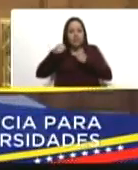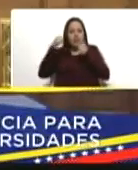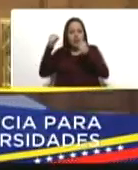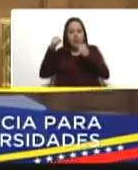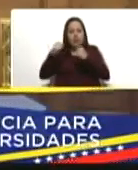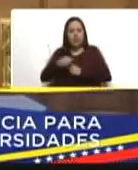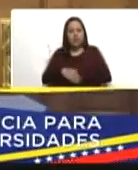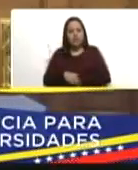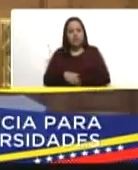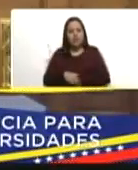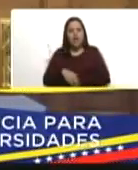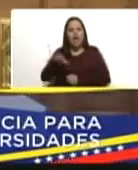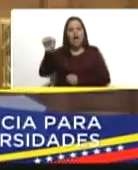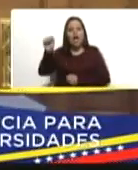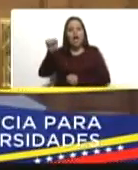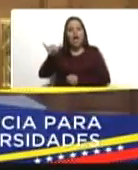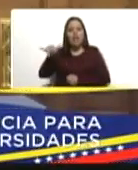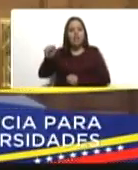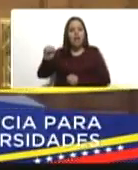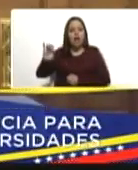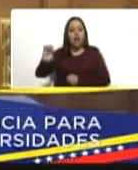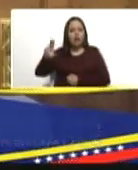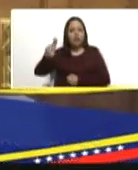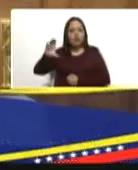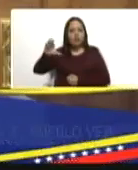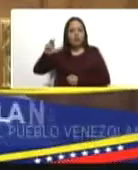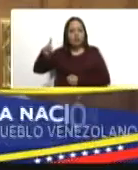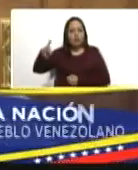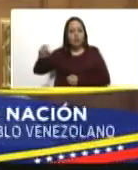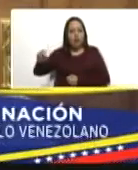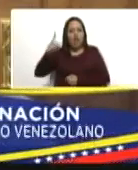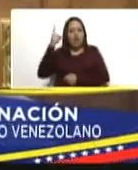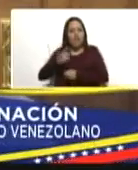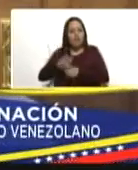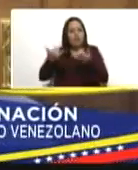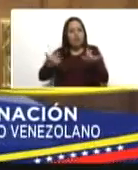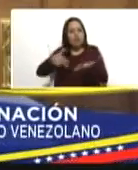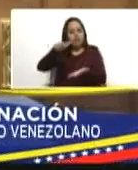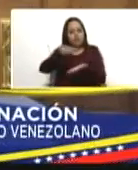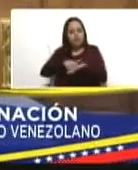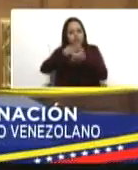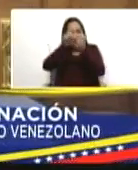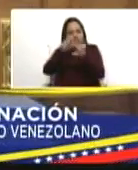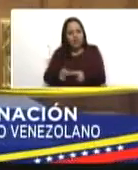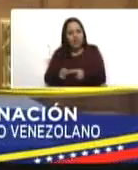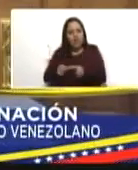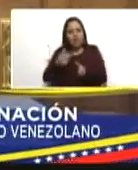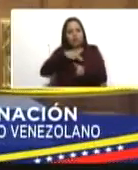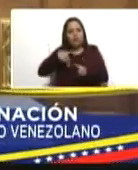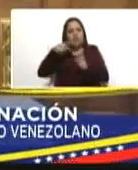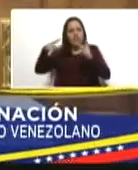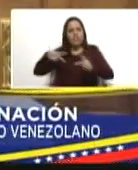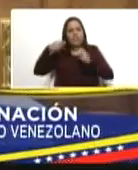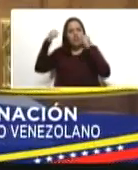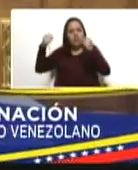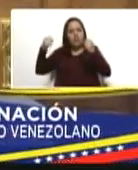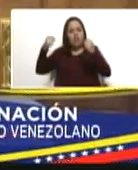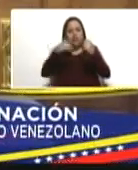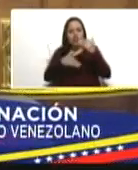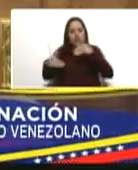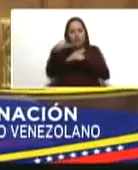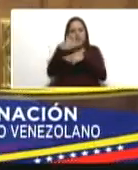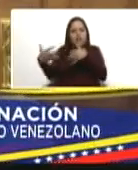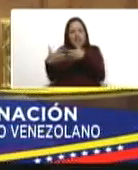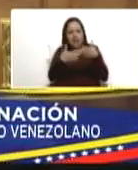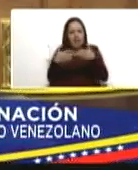ayacucho debemos sellar de manera definitiva nuestra Victoria sobre la guerra